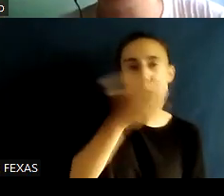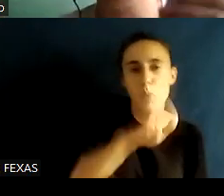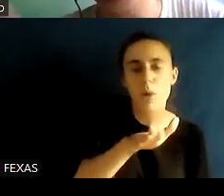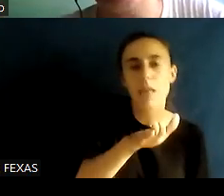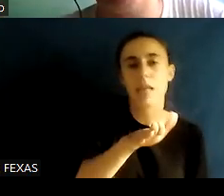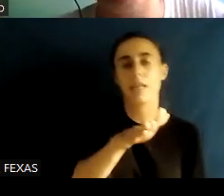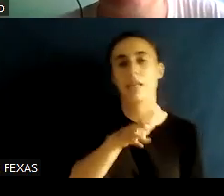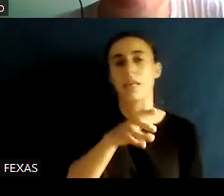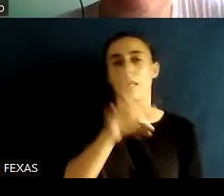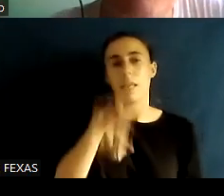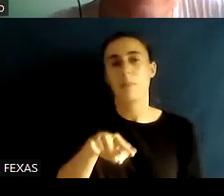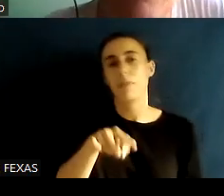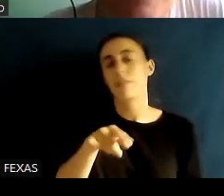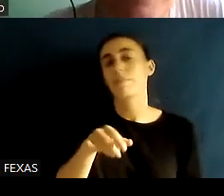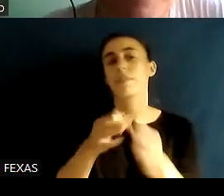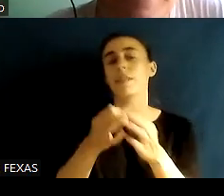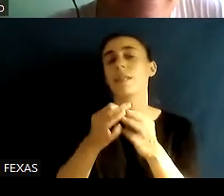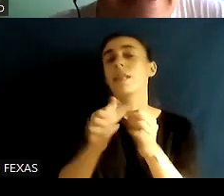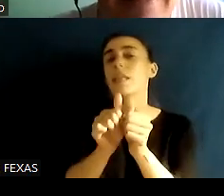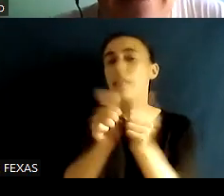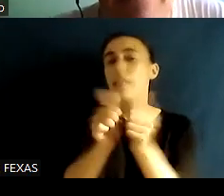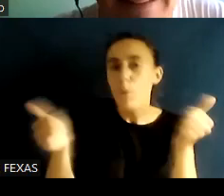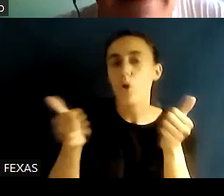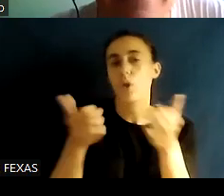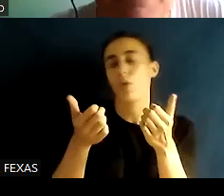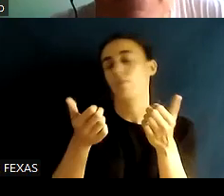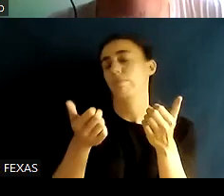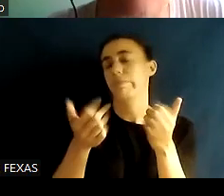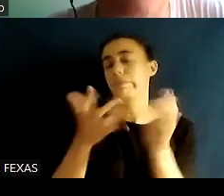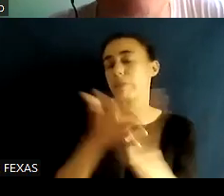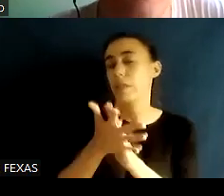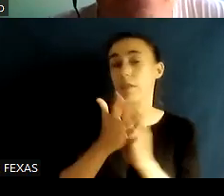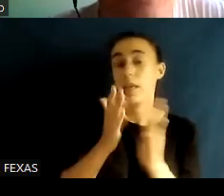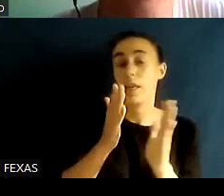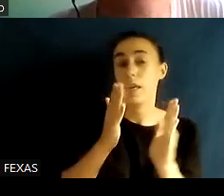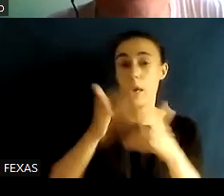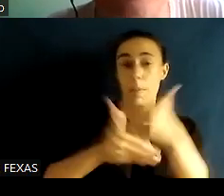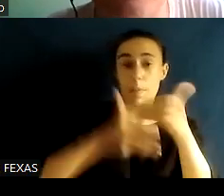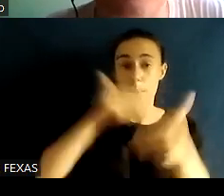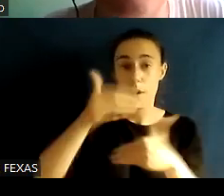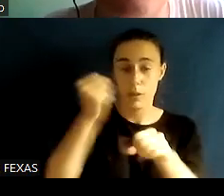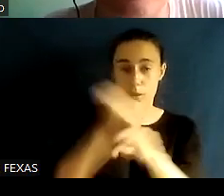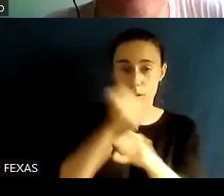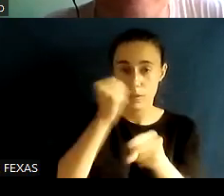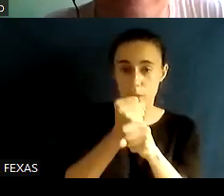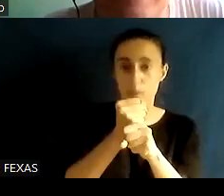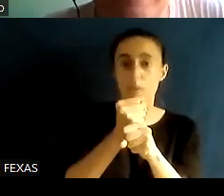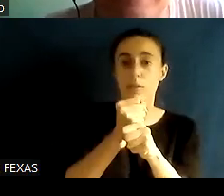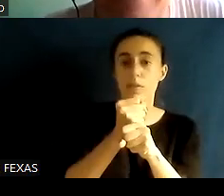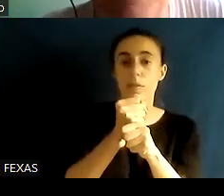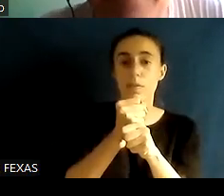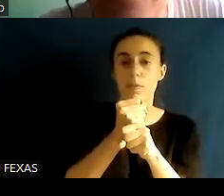un desencadenante claro que tengamos que trabajar y que la falta de trabajo, la falta de elaboración de